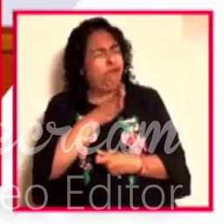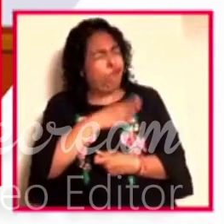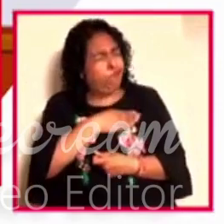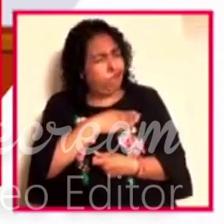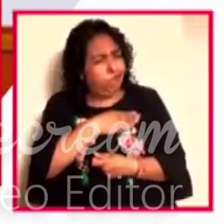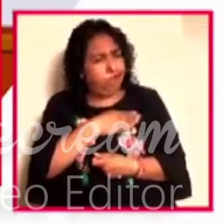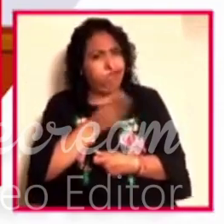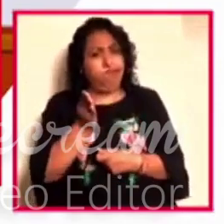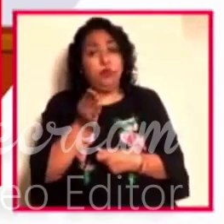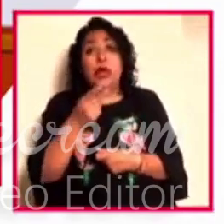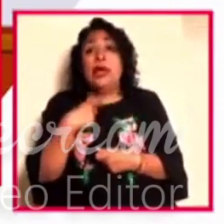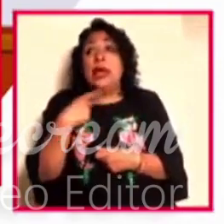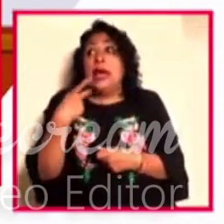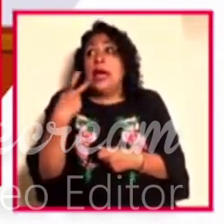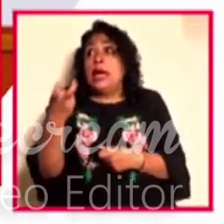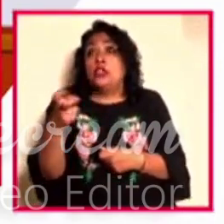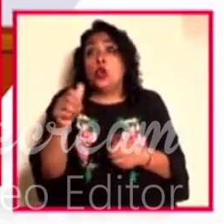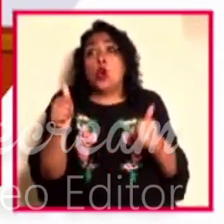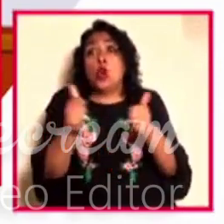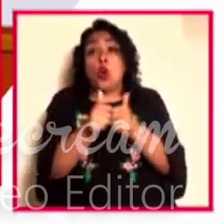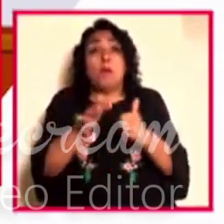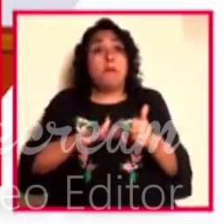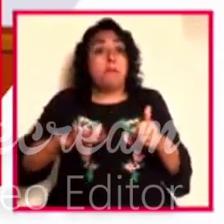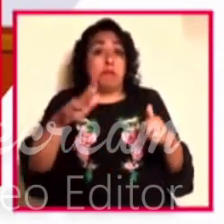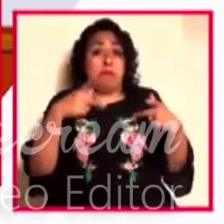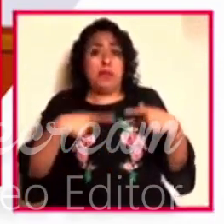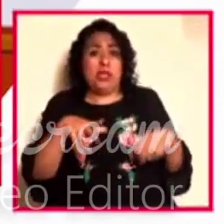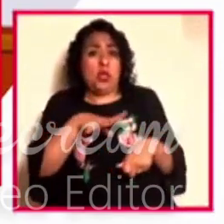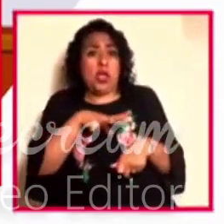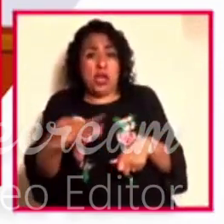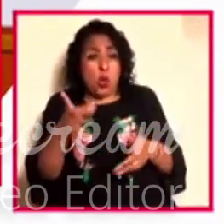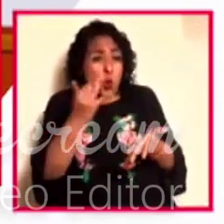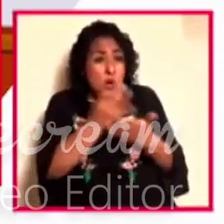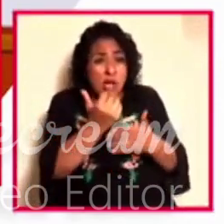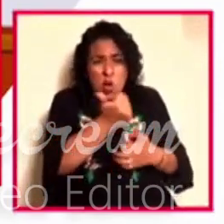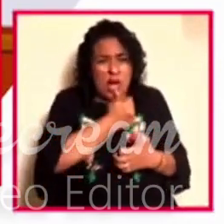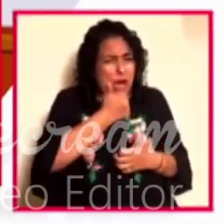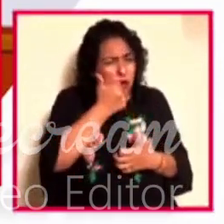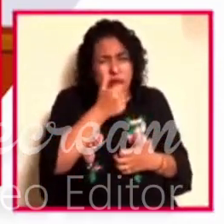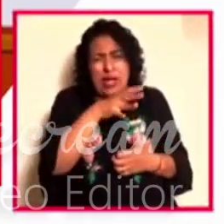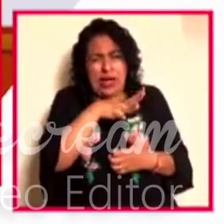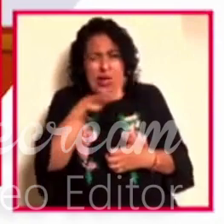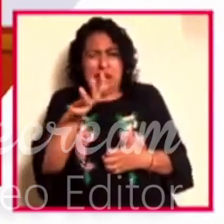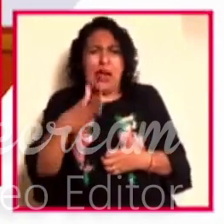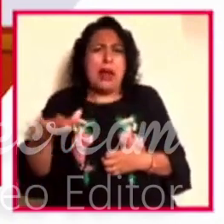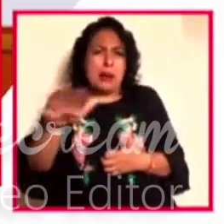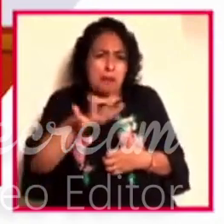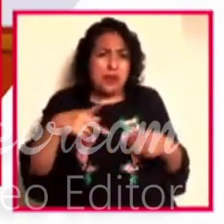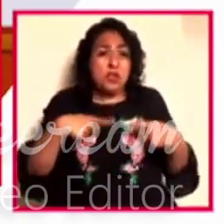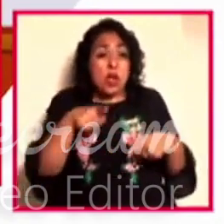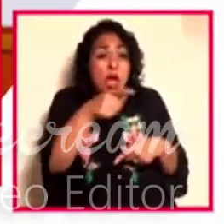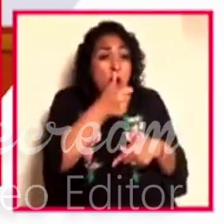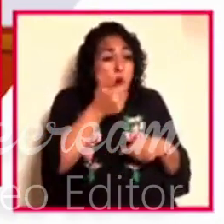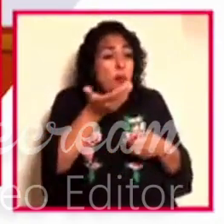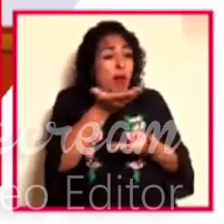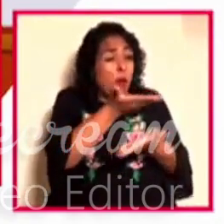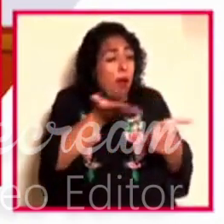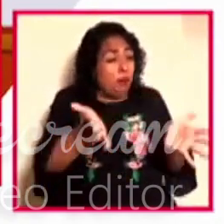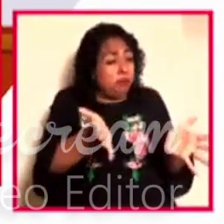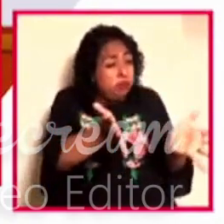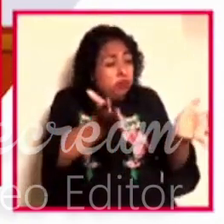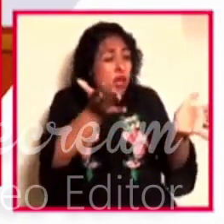Eso con el público en general, no solamente con sus alumnos, con quienes compartió tantos conocimientos y los impulsó a